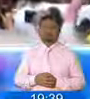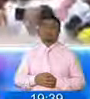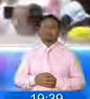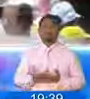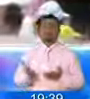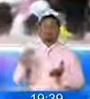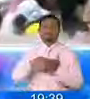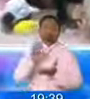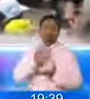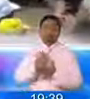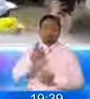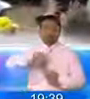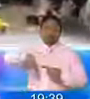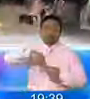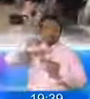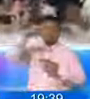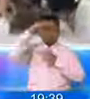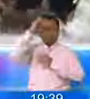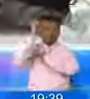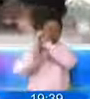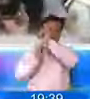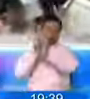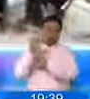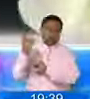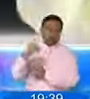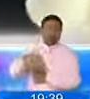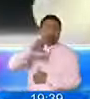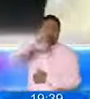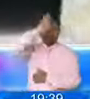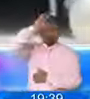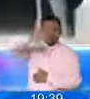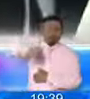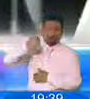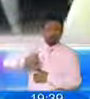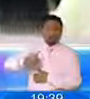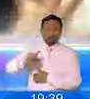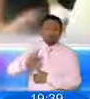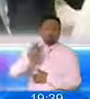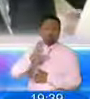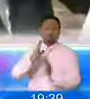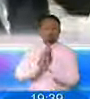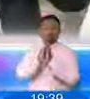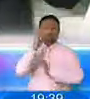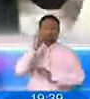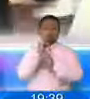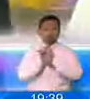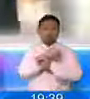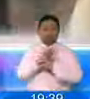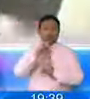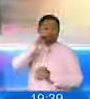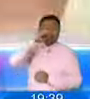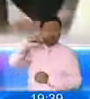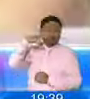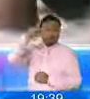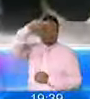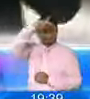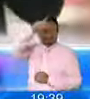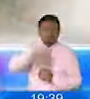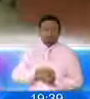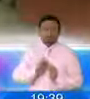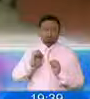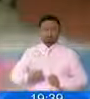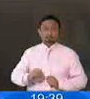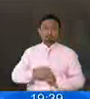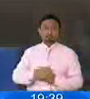Una nueva pausa al regresar las noticias del mundo. El Papa Francisco oficializó una ceremonia en Amazonía peruana. Además, la